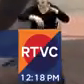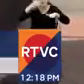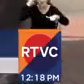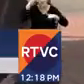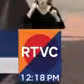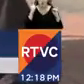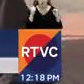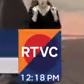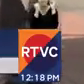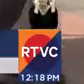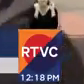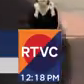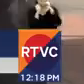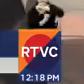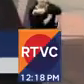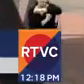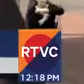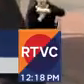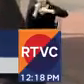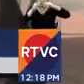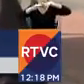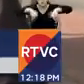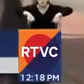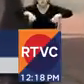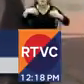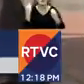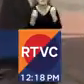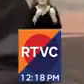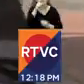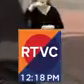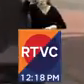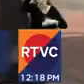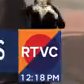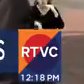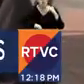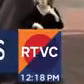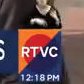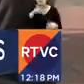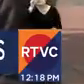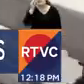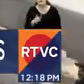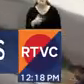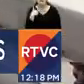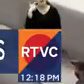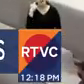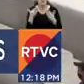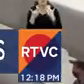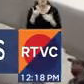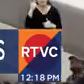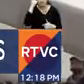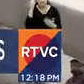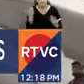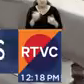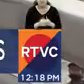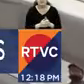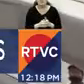de sostener a la persona. Se puede partir y va a ser más duro porque la persona confía en la tabla. Uno ya